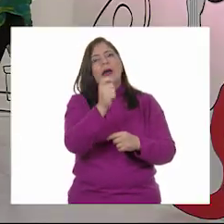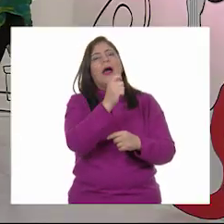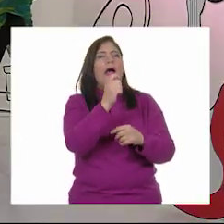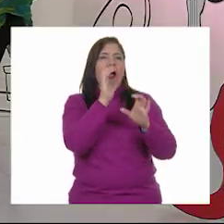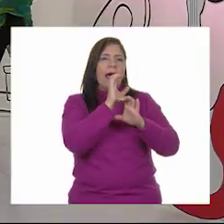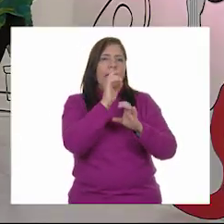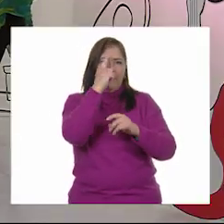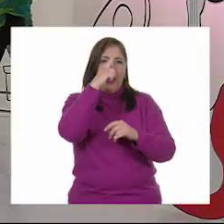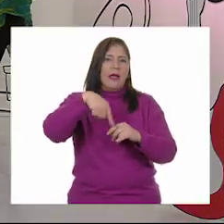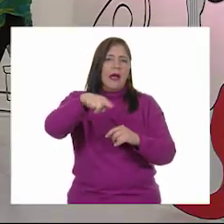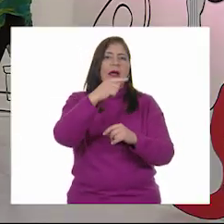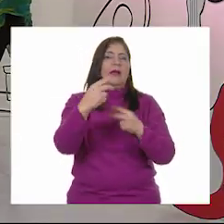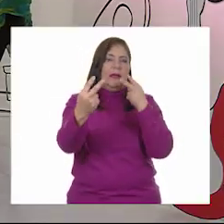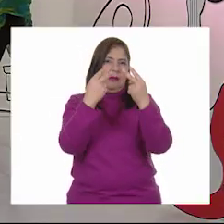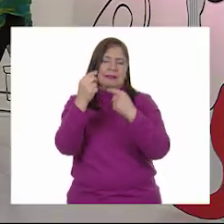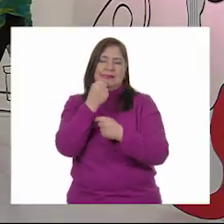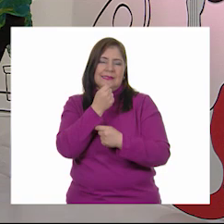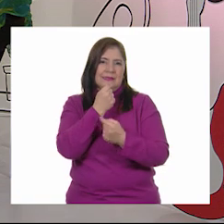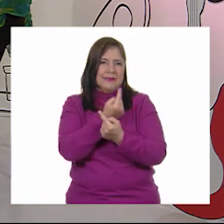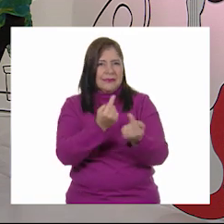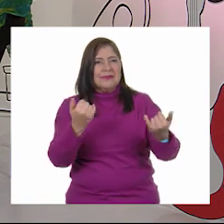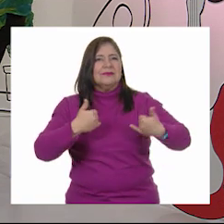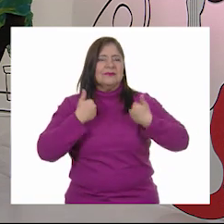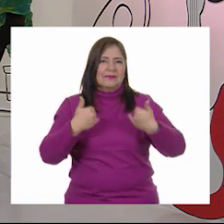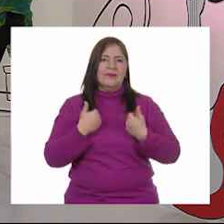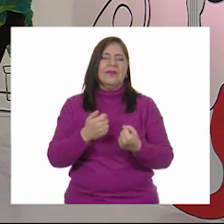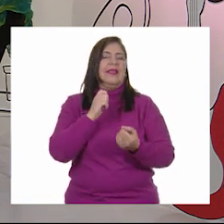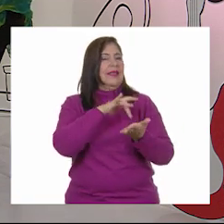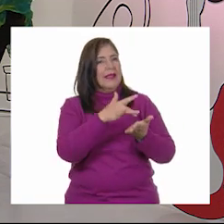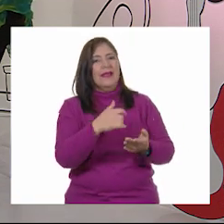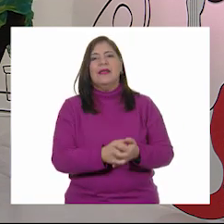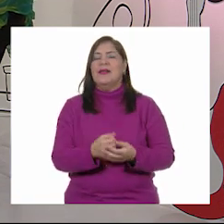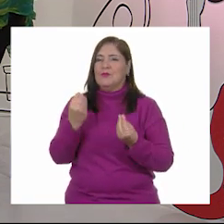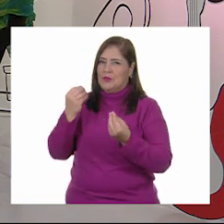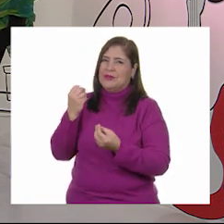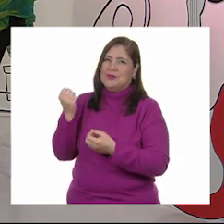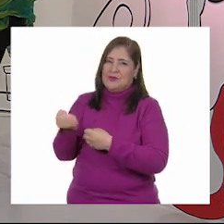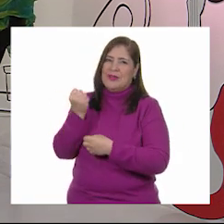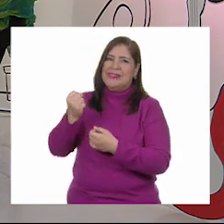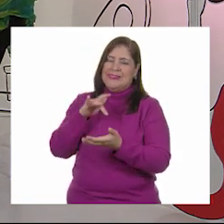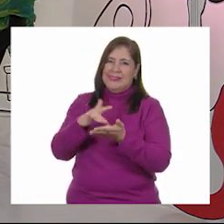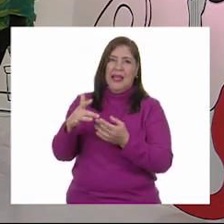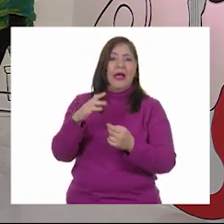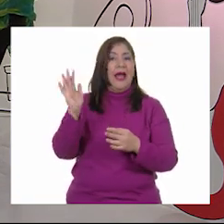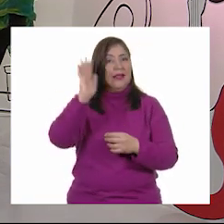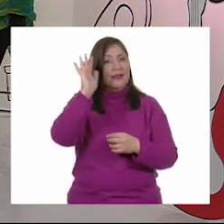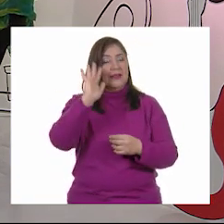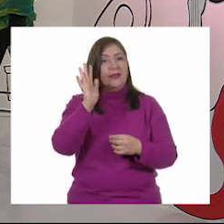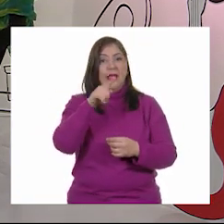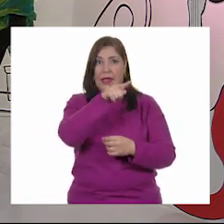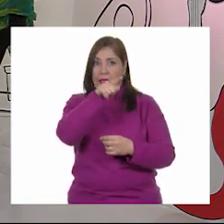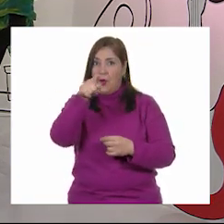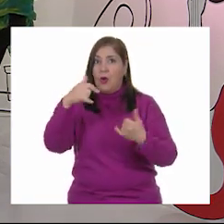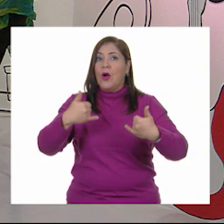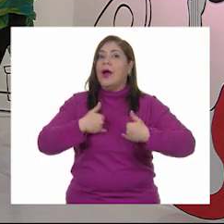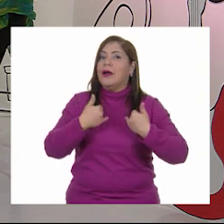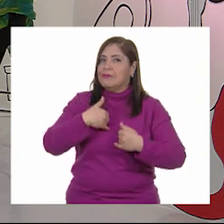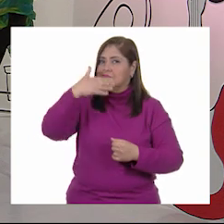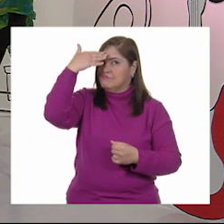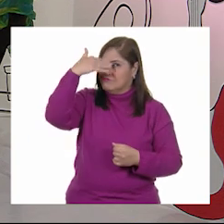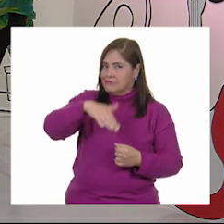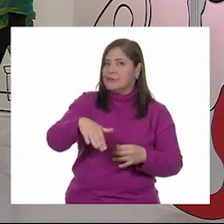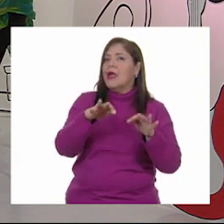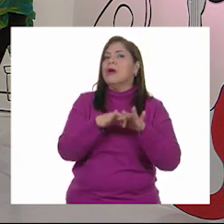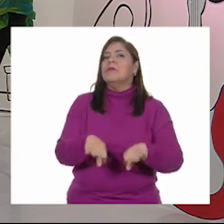Ay, encantada en la vida, Rodrigo. Gracias por estar con nosotros. Mucha suerte, gracias. Adiós. Jóvenes, dense cuenta lo importante